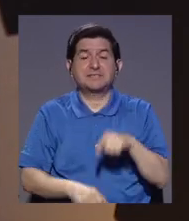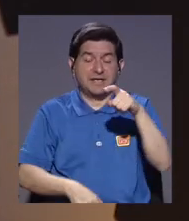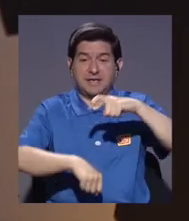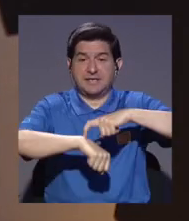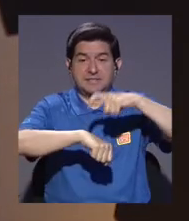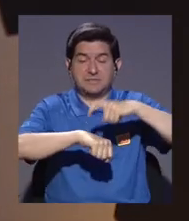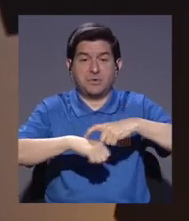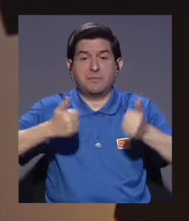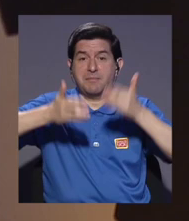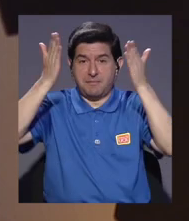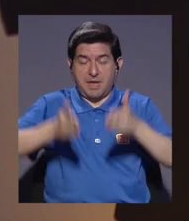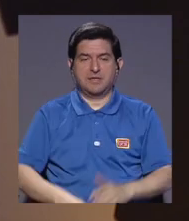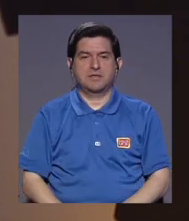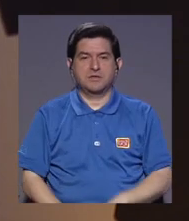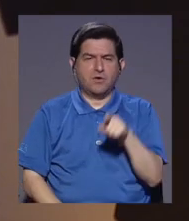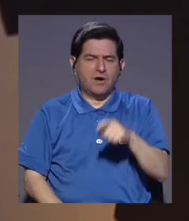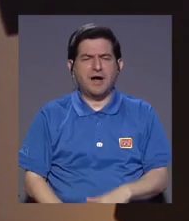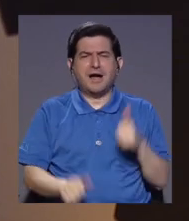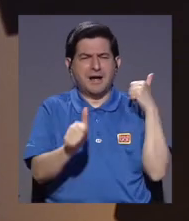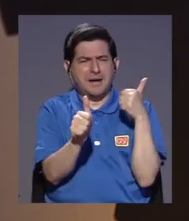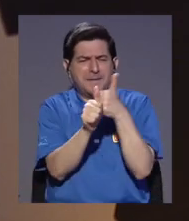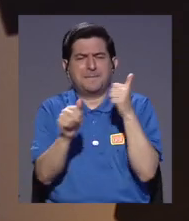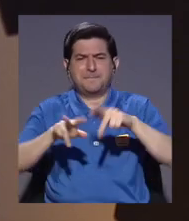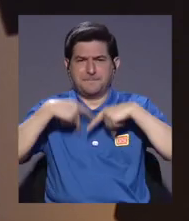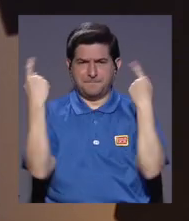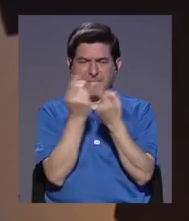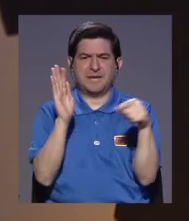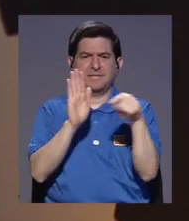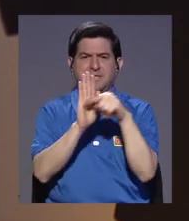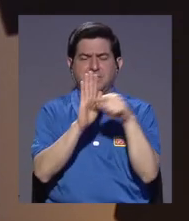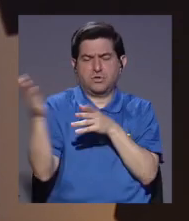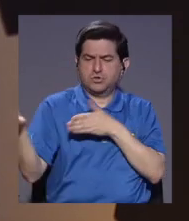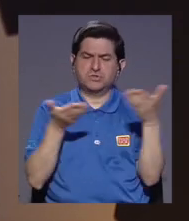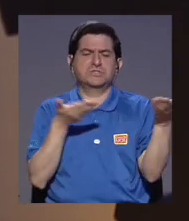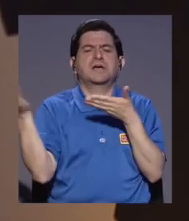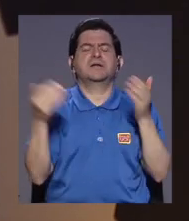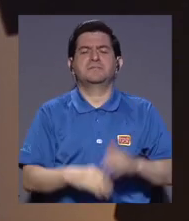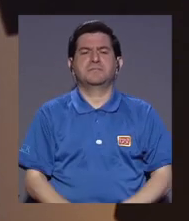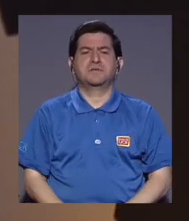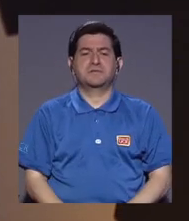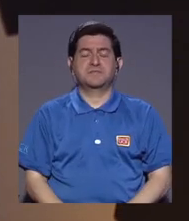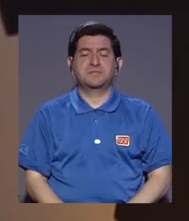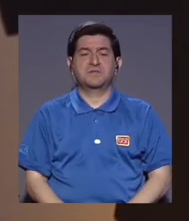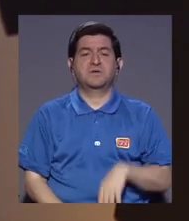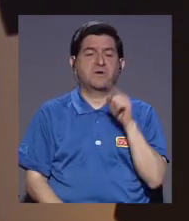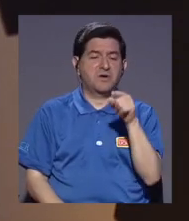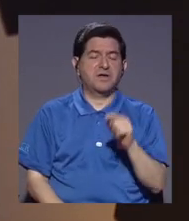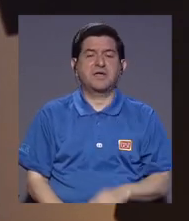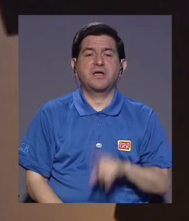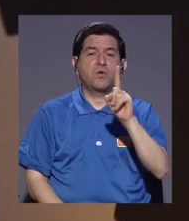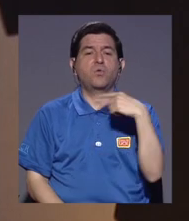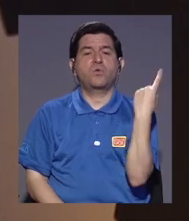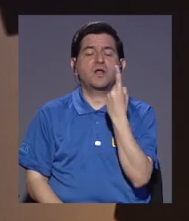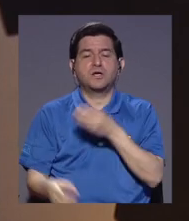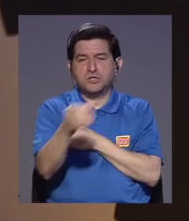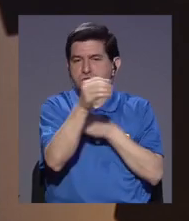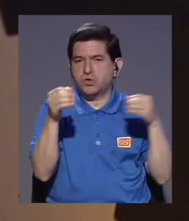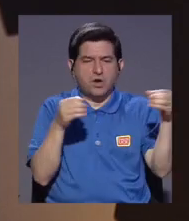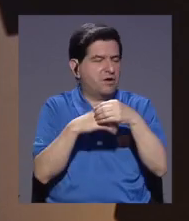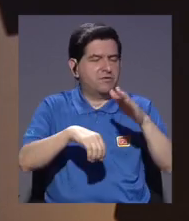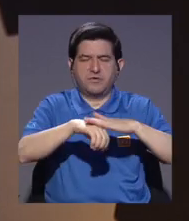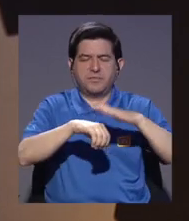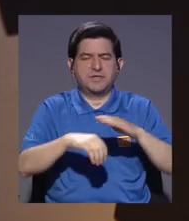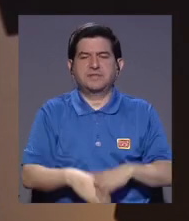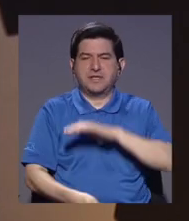el entonces candidato y dice tal fue la persecución que el partido no negó cualquier servicio y nos dejó ocupar una sola oficina por